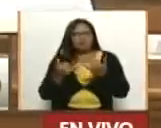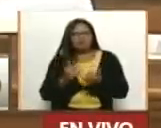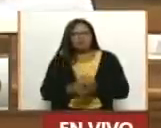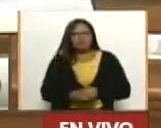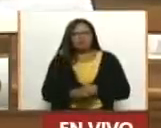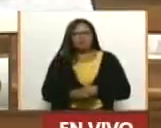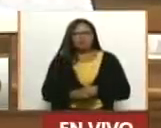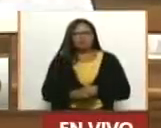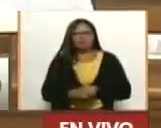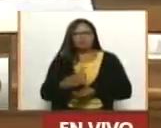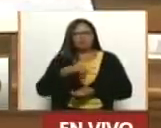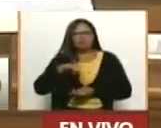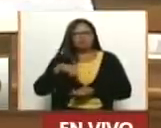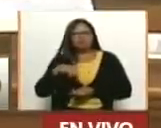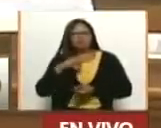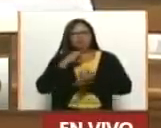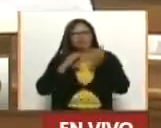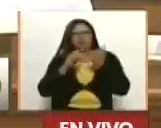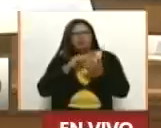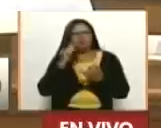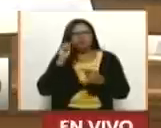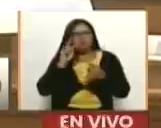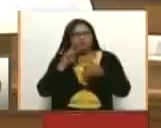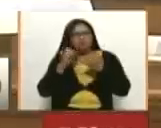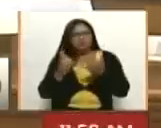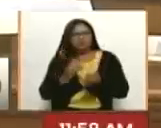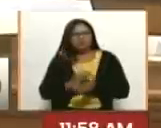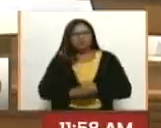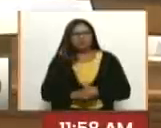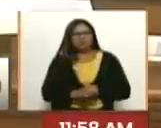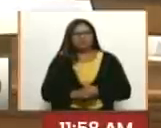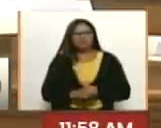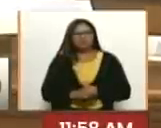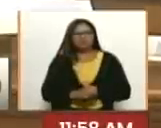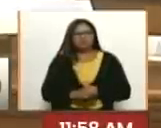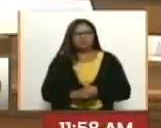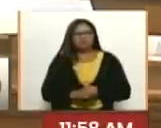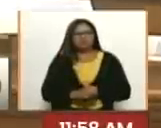al final muchas de esas cosas terminan siendo chatarra.